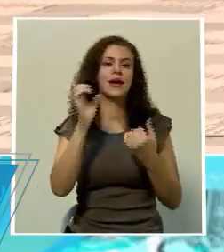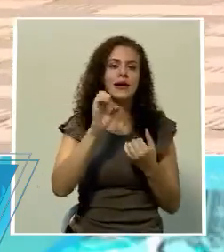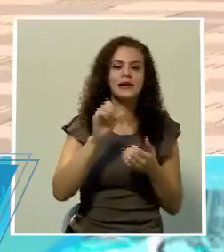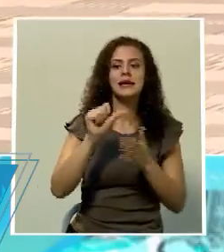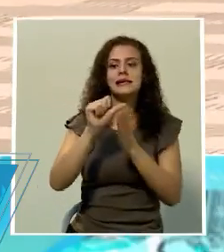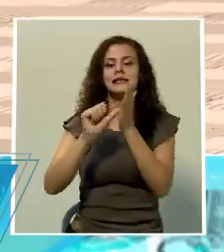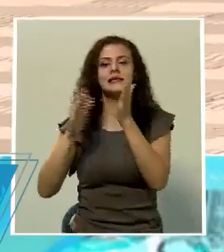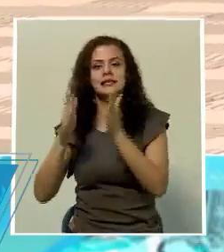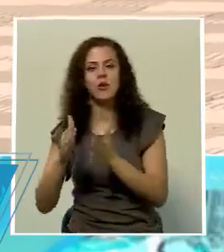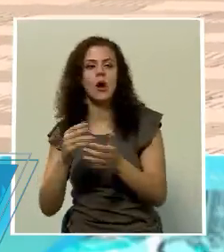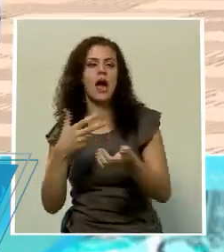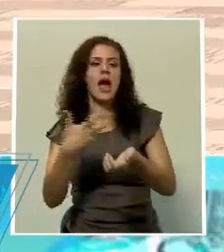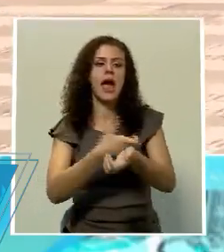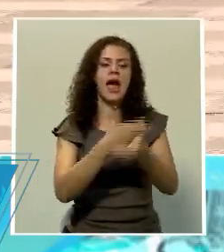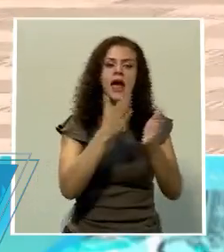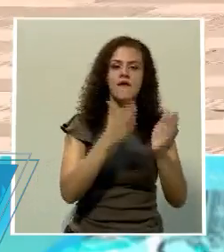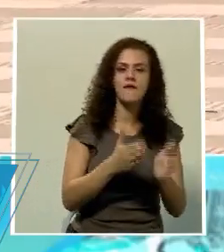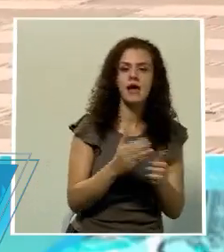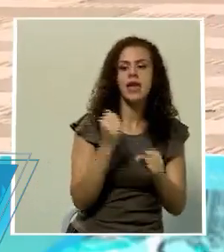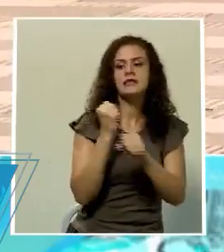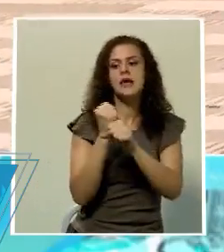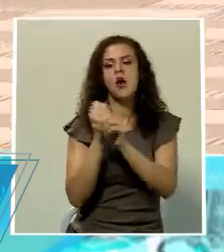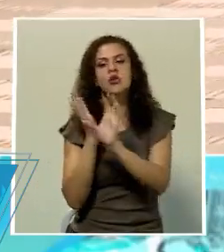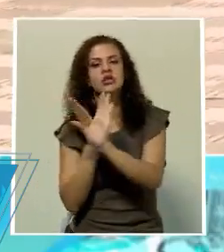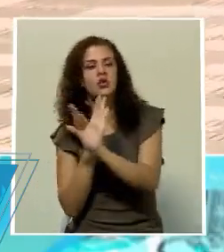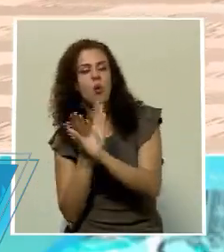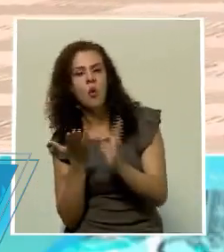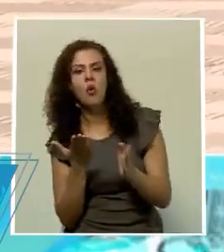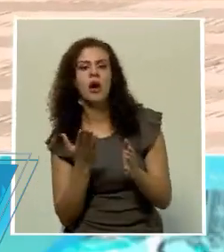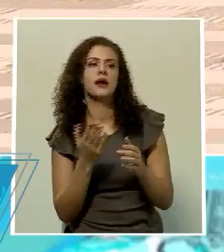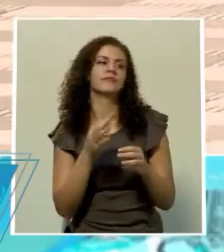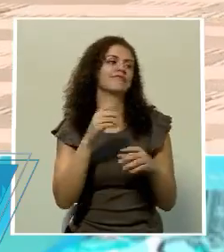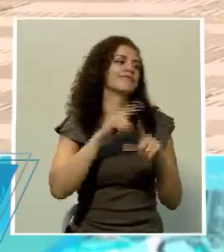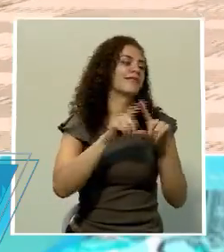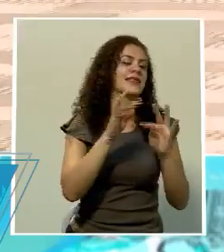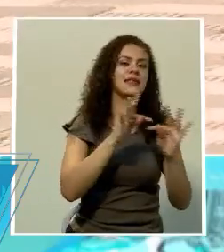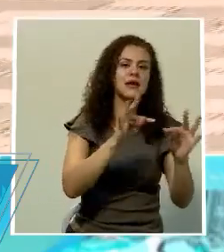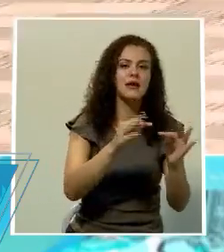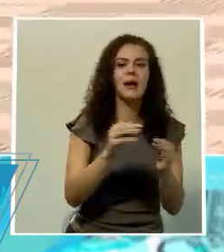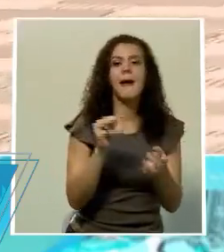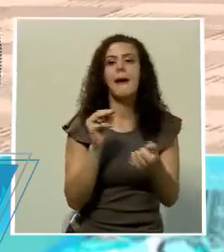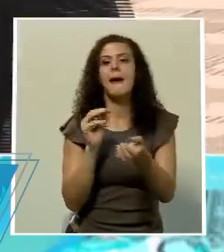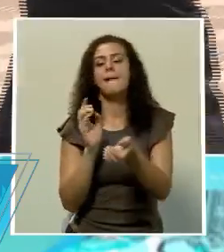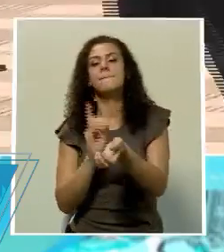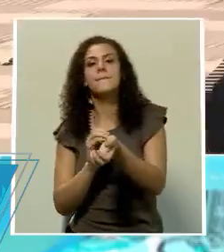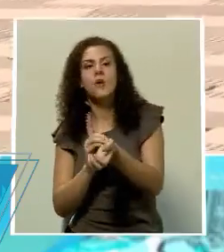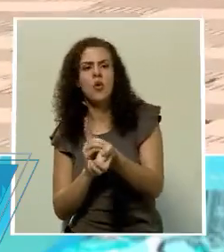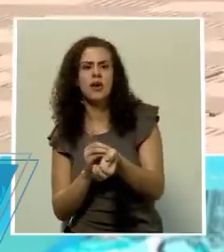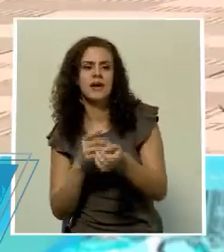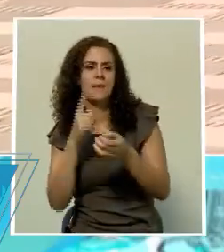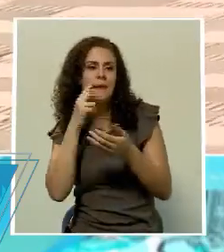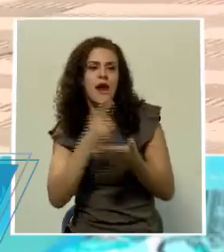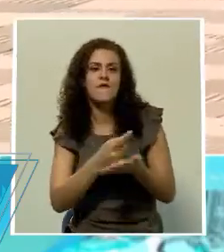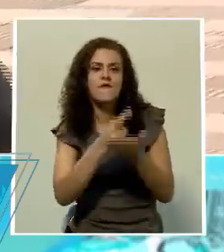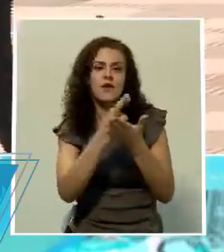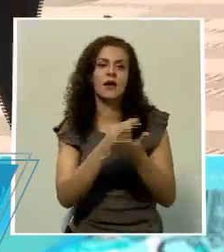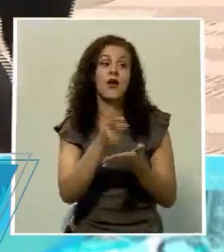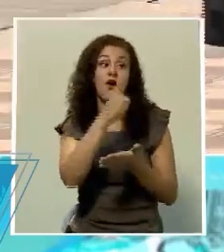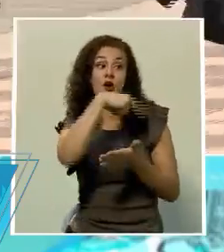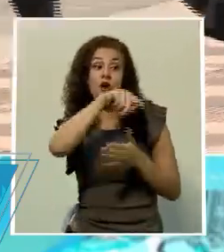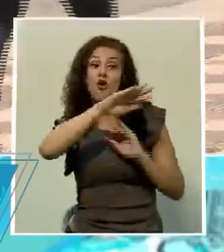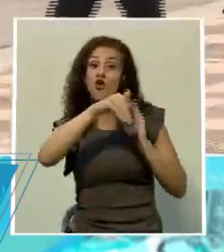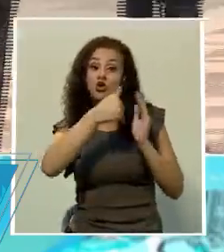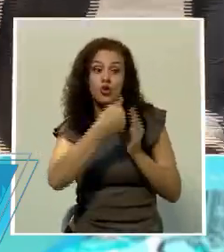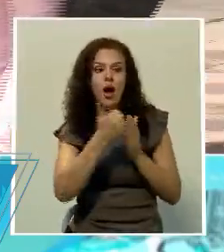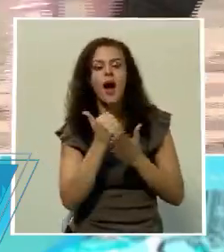los cirujanos, las enfermeras, los trabajadores sociales, psicólogos, terapeutas, médicos de rehabilitación, etcétera,